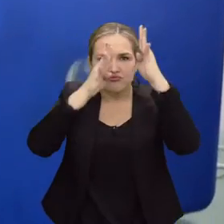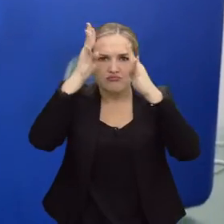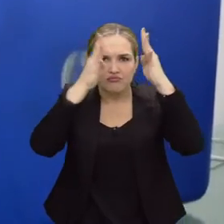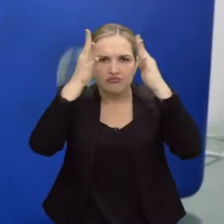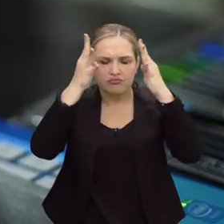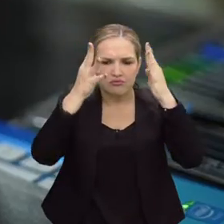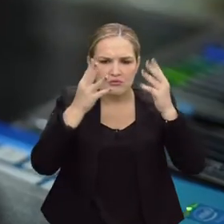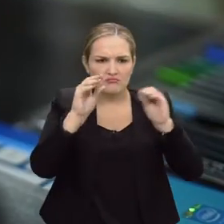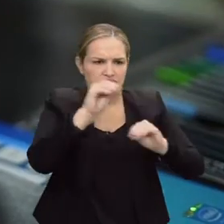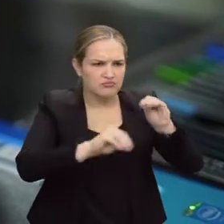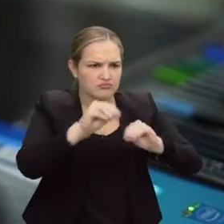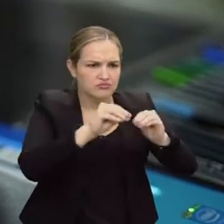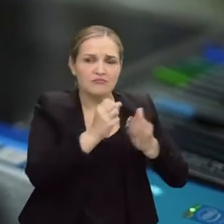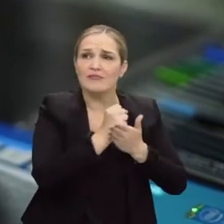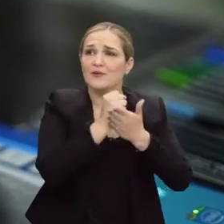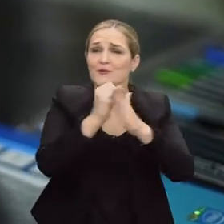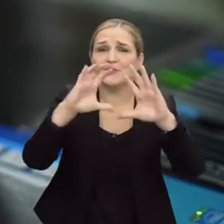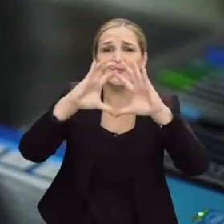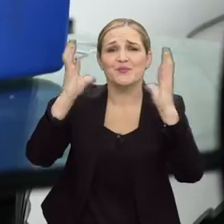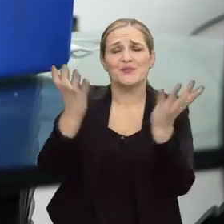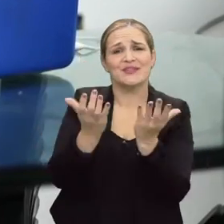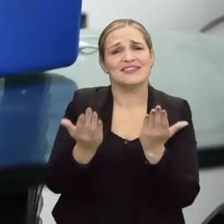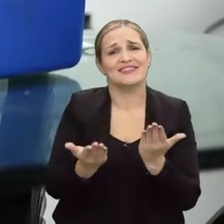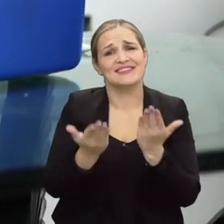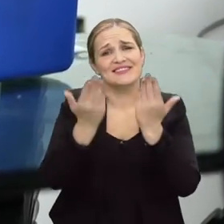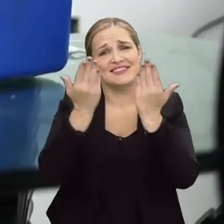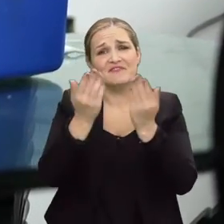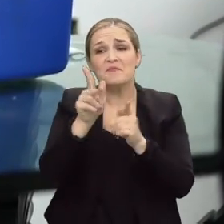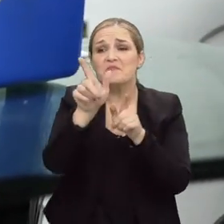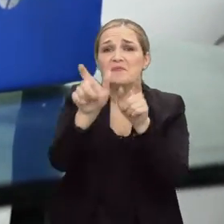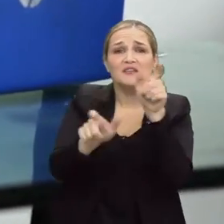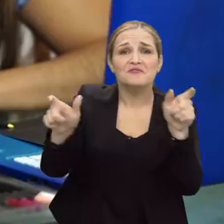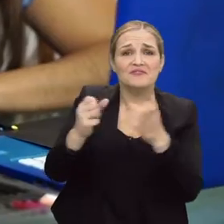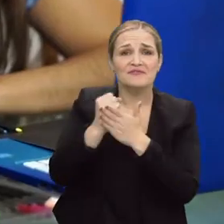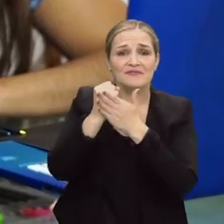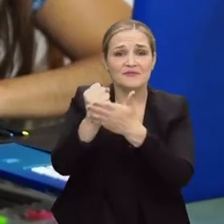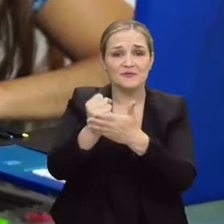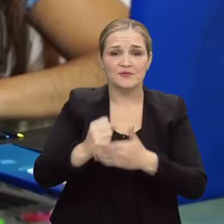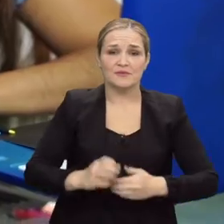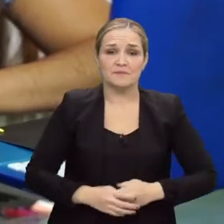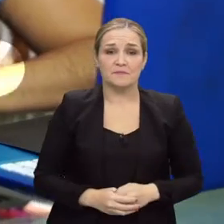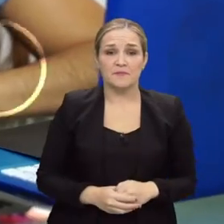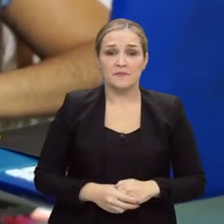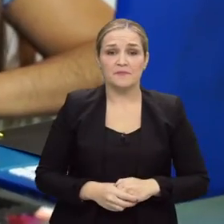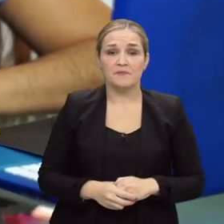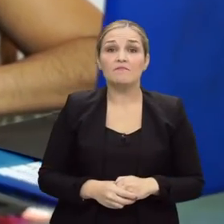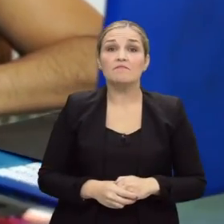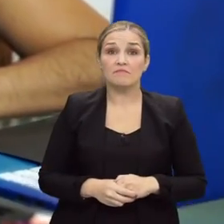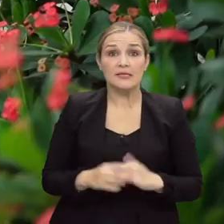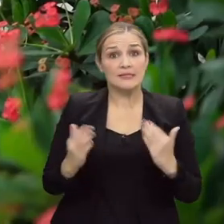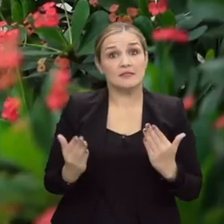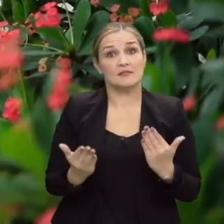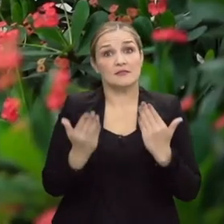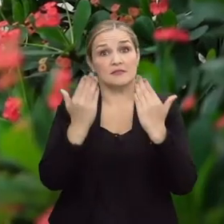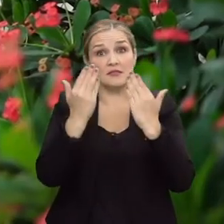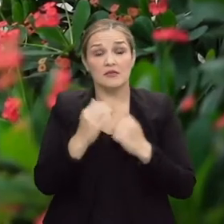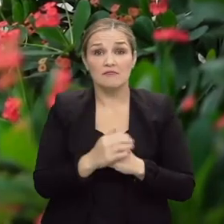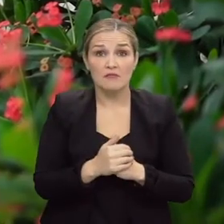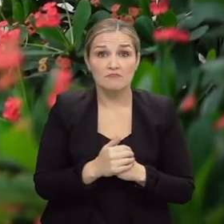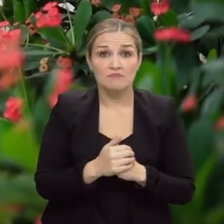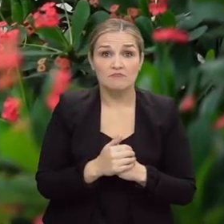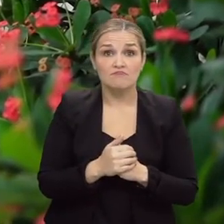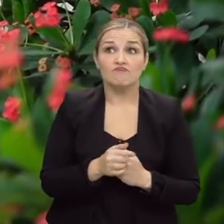para ayudar al mundo y beneficiar a las personas. Pues Misión Teen nos ha brindado unas